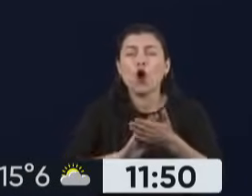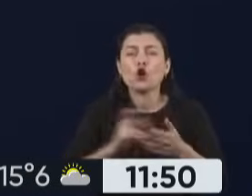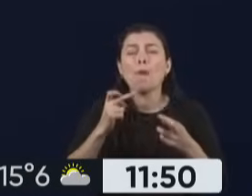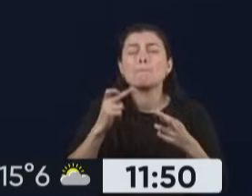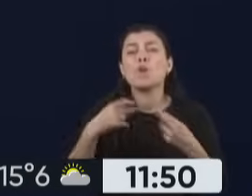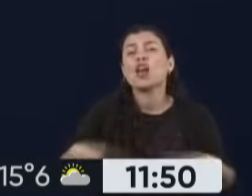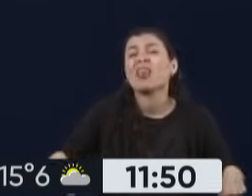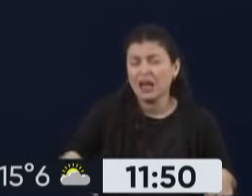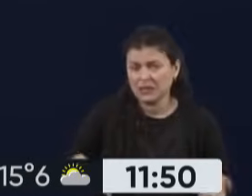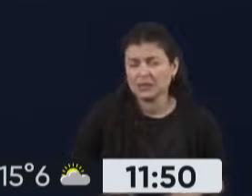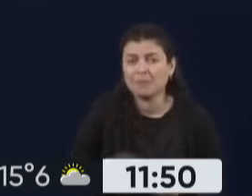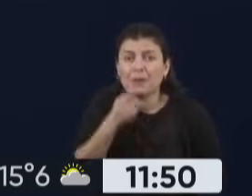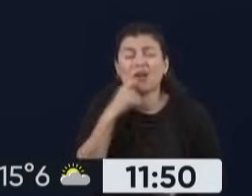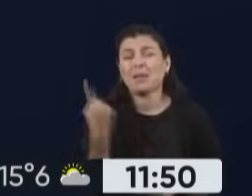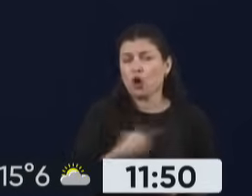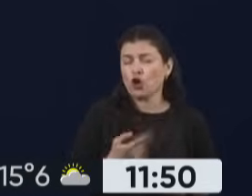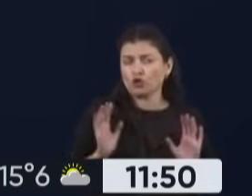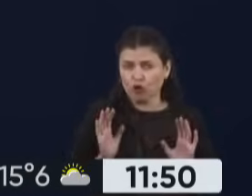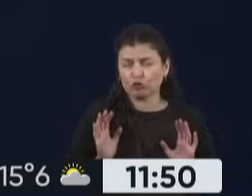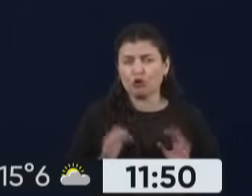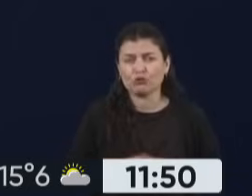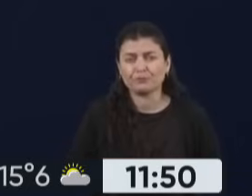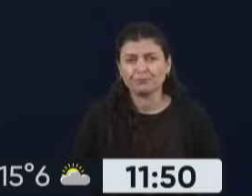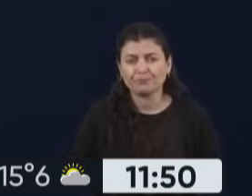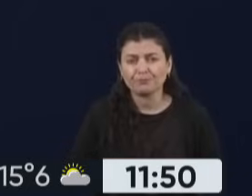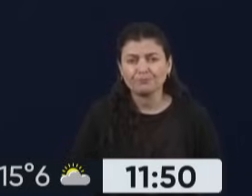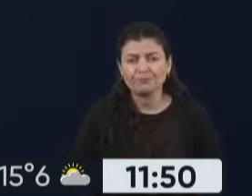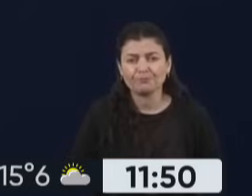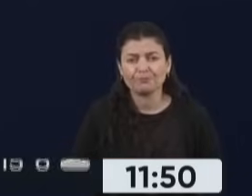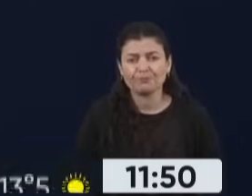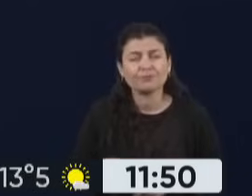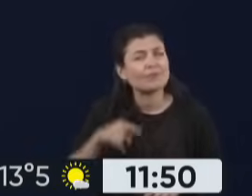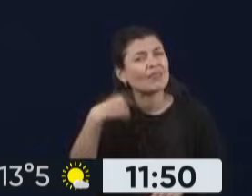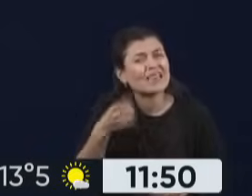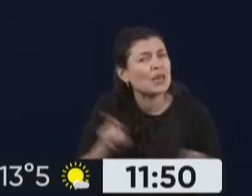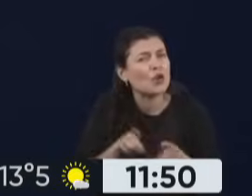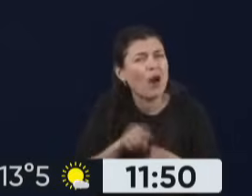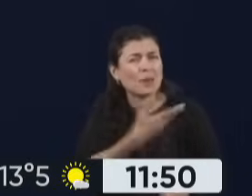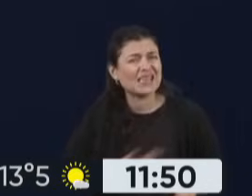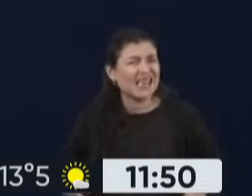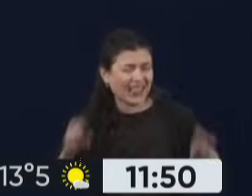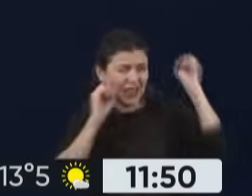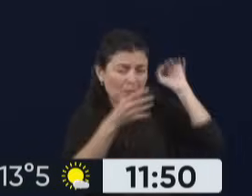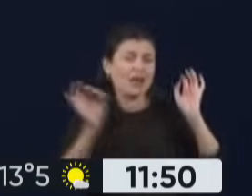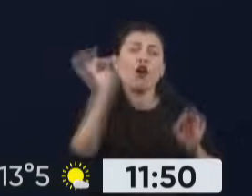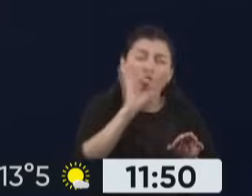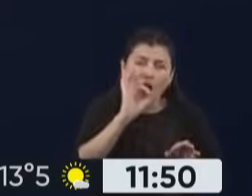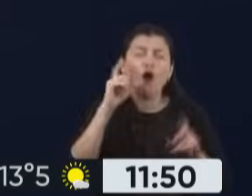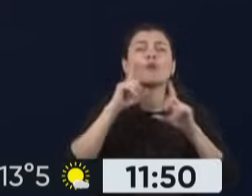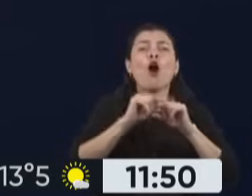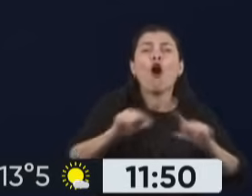caso nuestro se daba por las dos razones. Como siempre dice, el presidente puede darse por exceso de